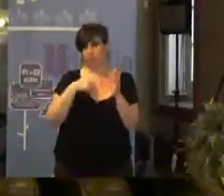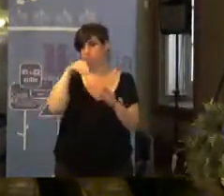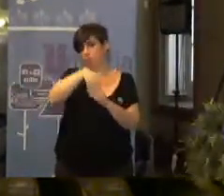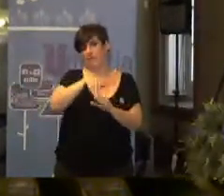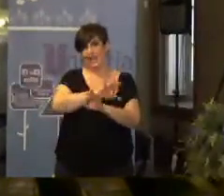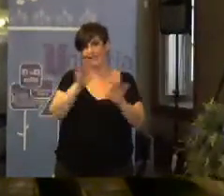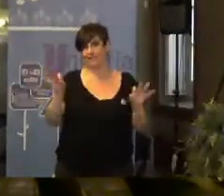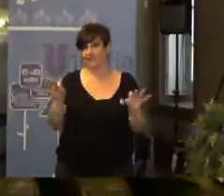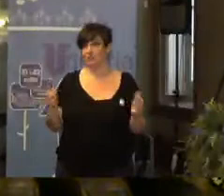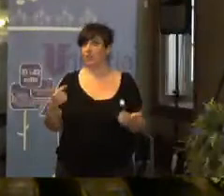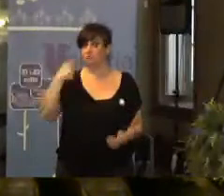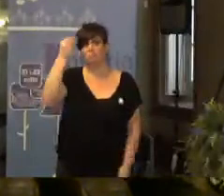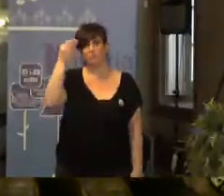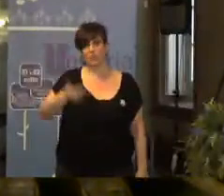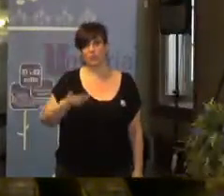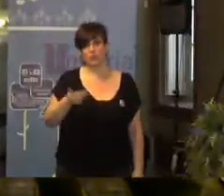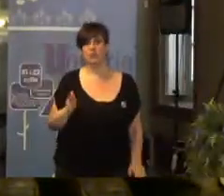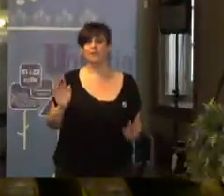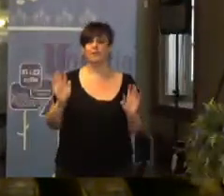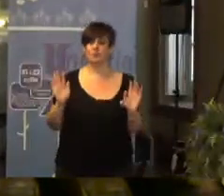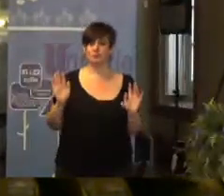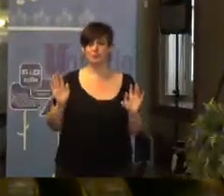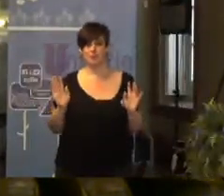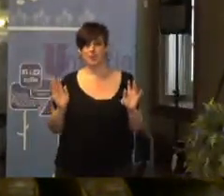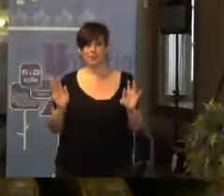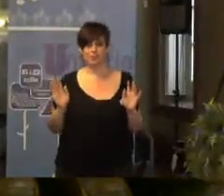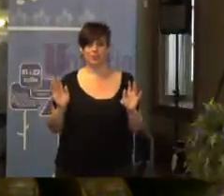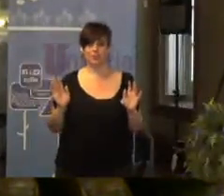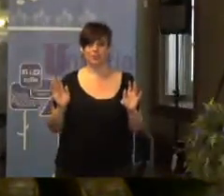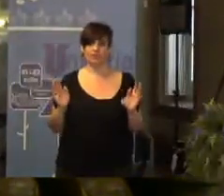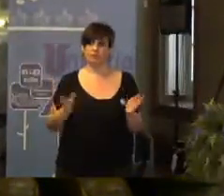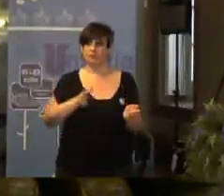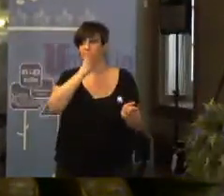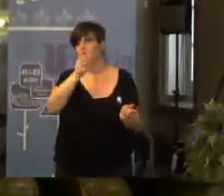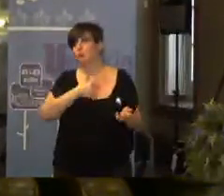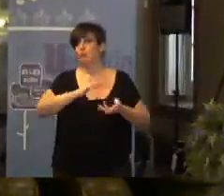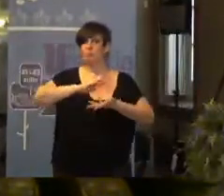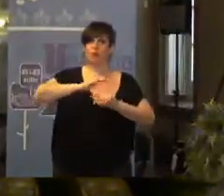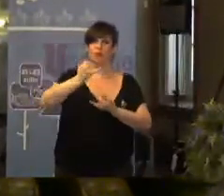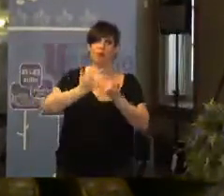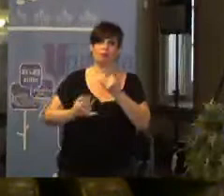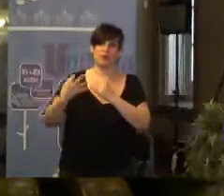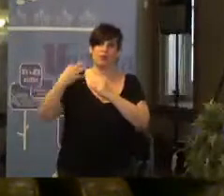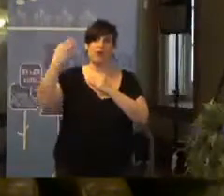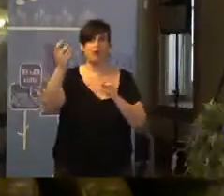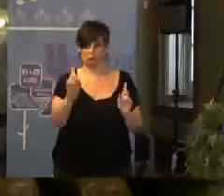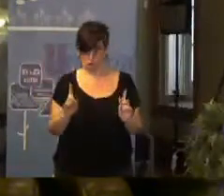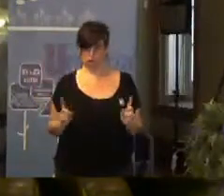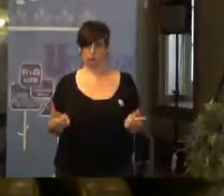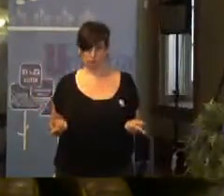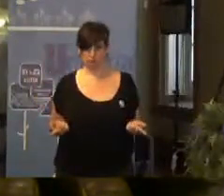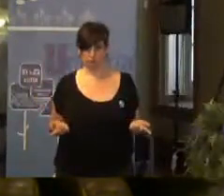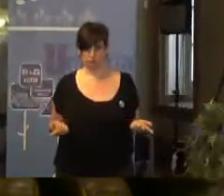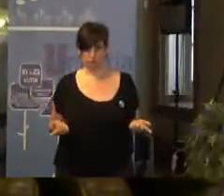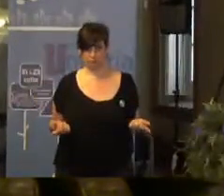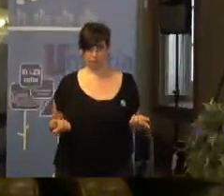Entón, creo que é moi importante, pero non creo, como son bióloga, non creo na xenética nada máis que o susto. Entón, non creo que as